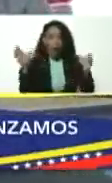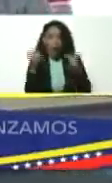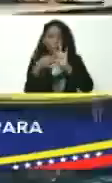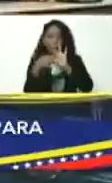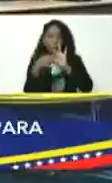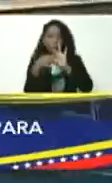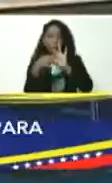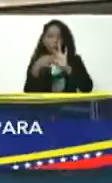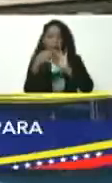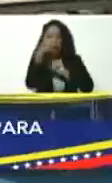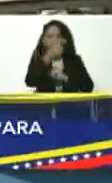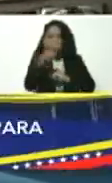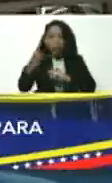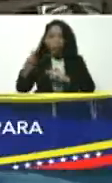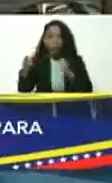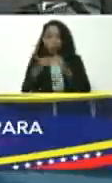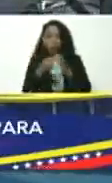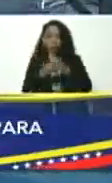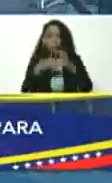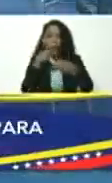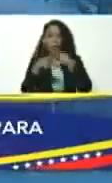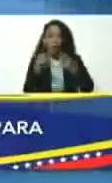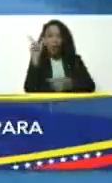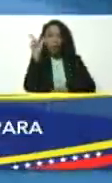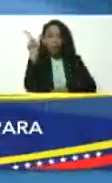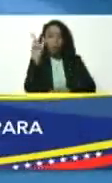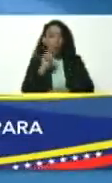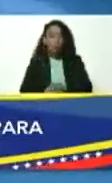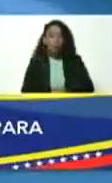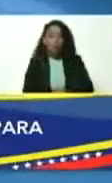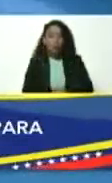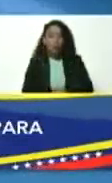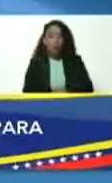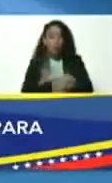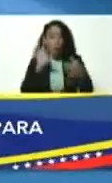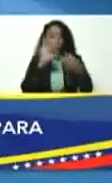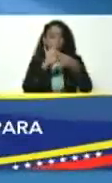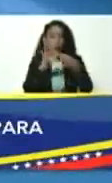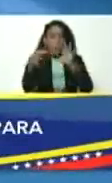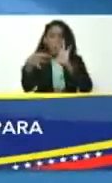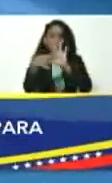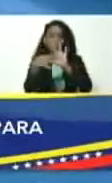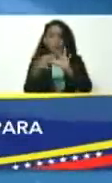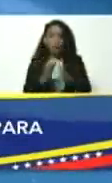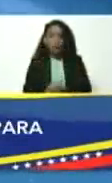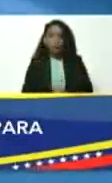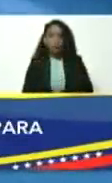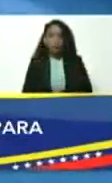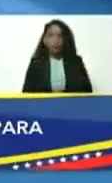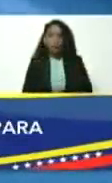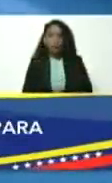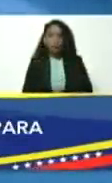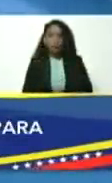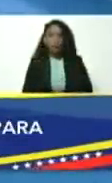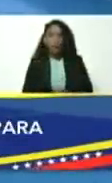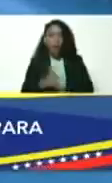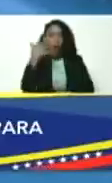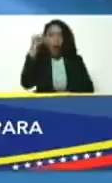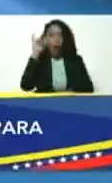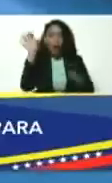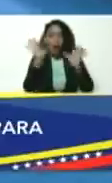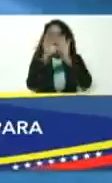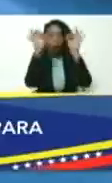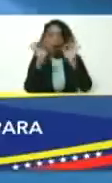del partido socialista unido de venezuela los enlaces los que llevan el lazo